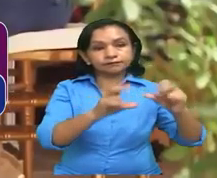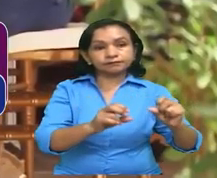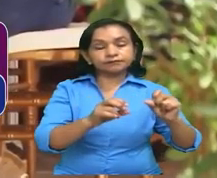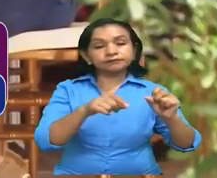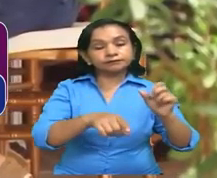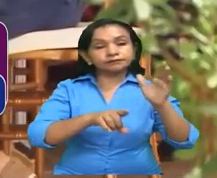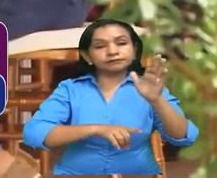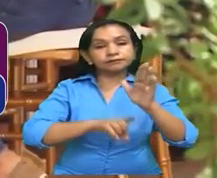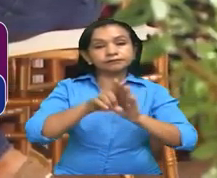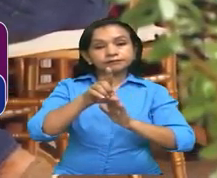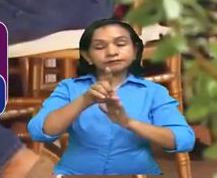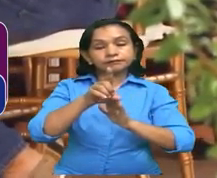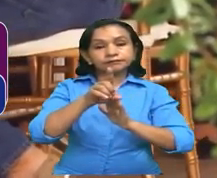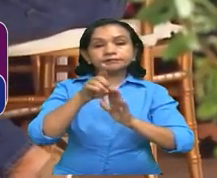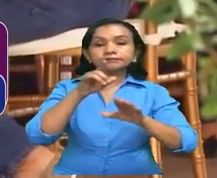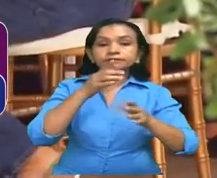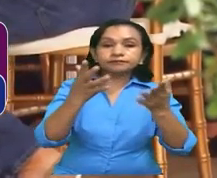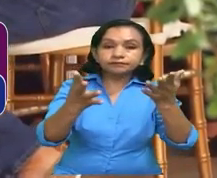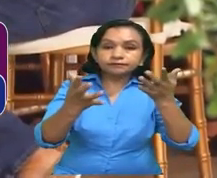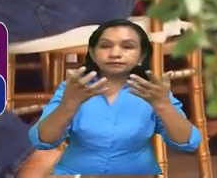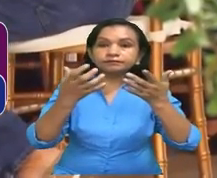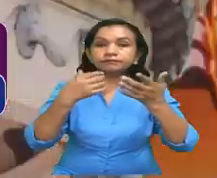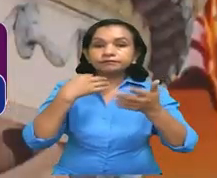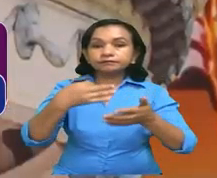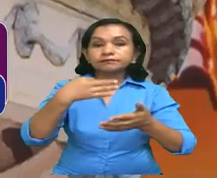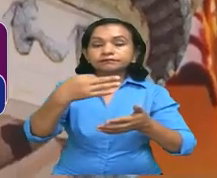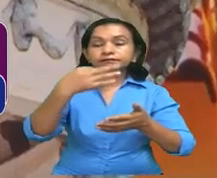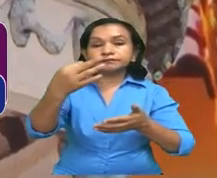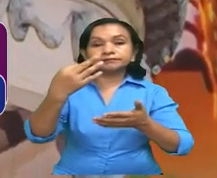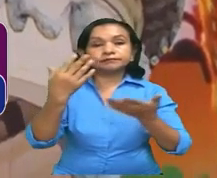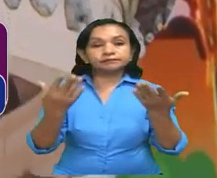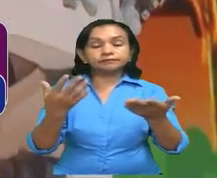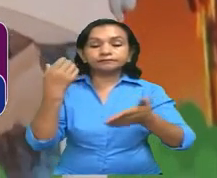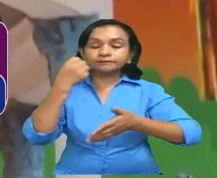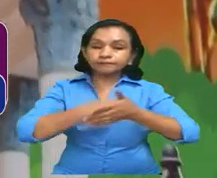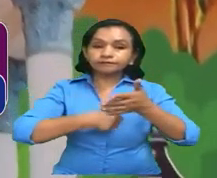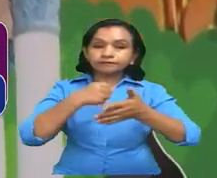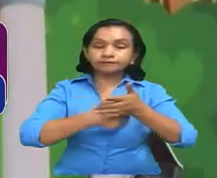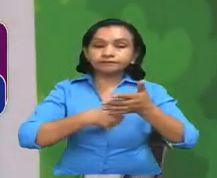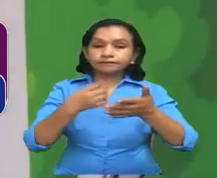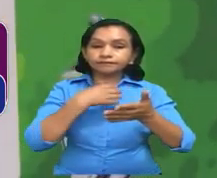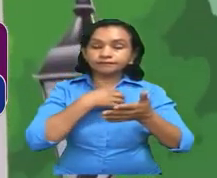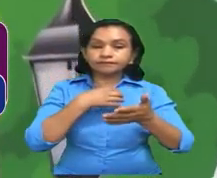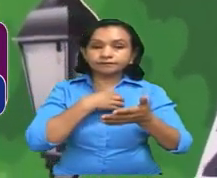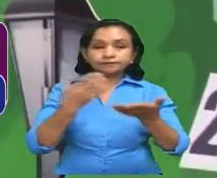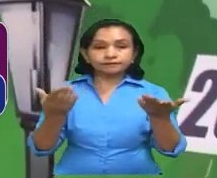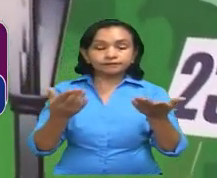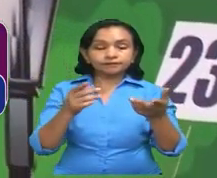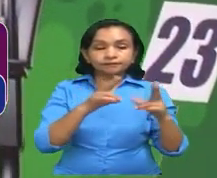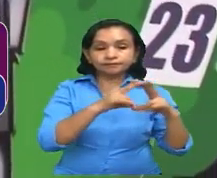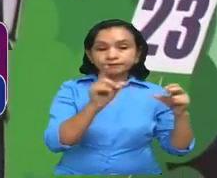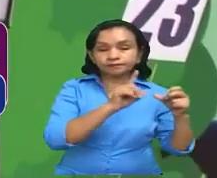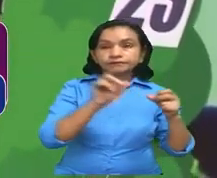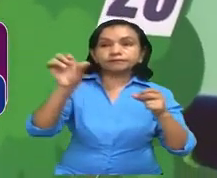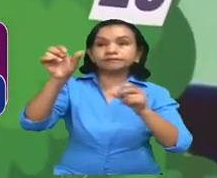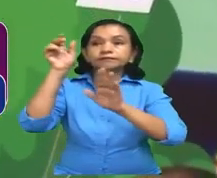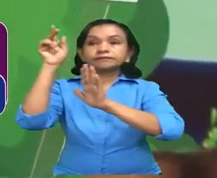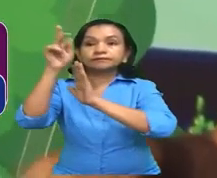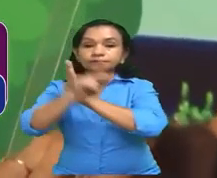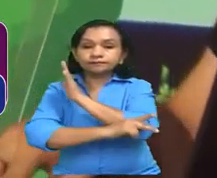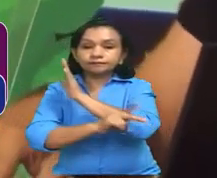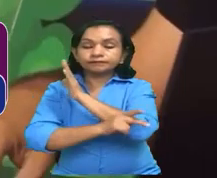portado muy bien con nuestro país, han siempre estado de cara a ser solidarios con nosotros,